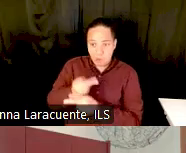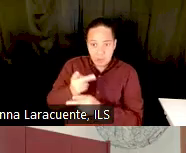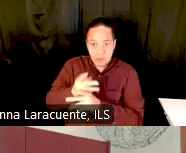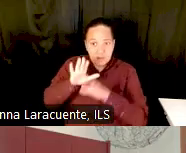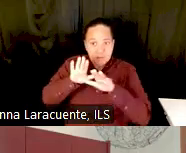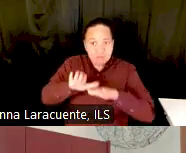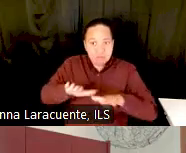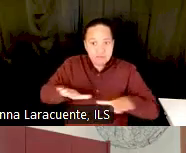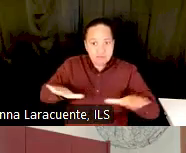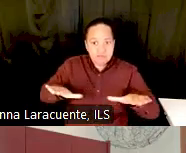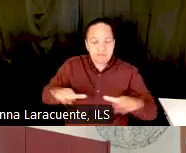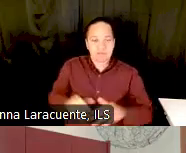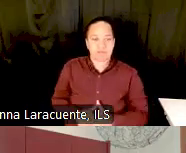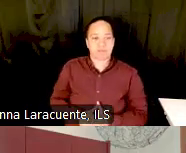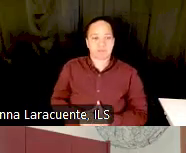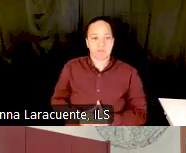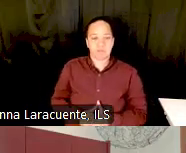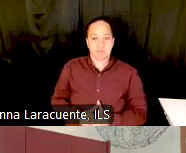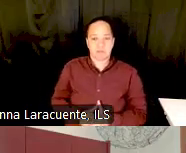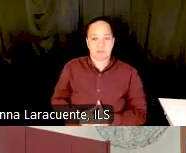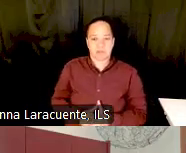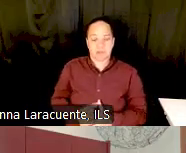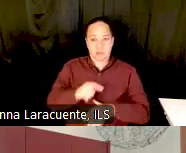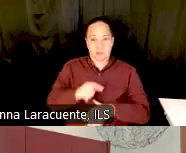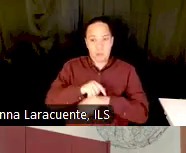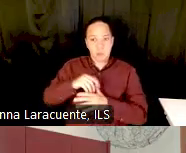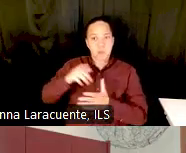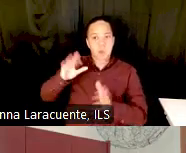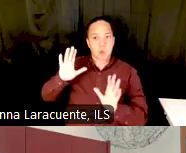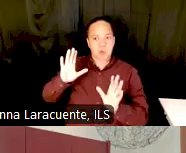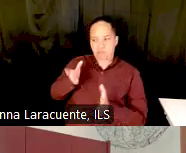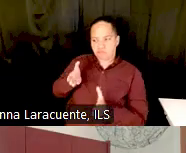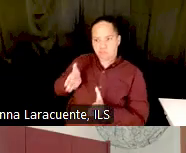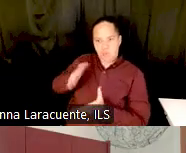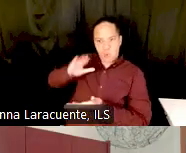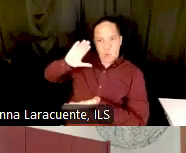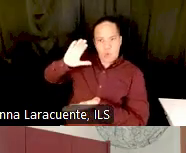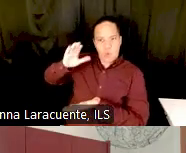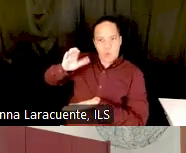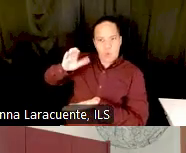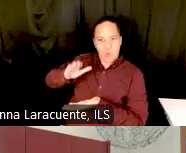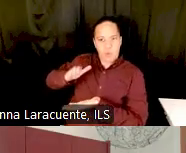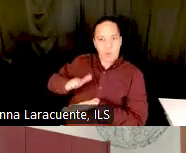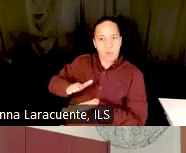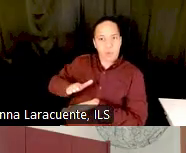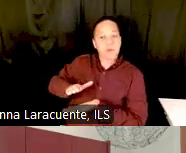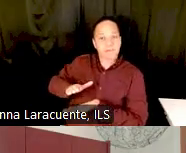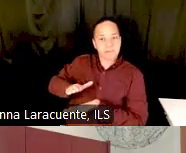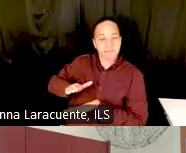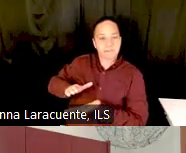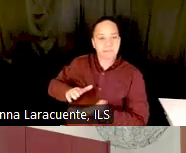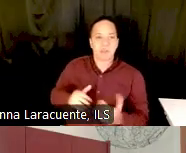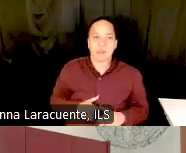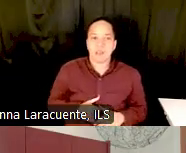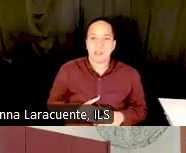calma. Y va a llegar el momento que esto baje. Así que hay que tener, ¿verdad?, diferenciar